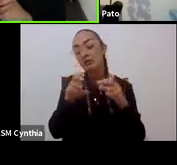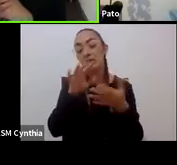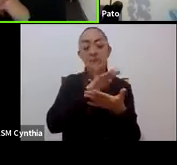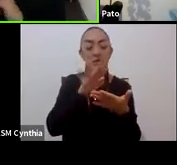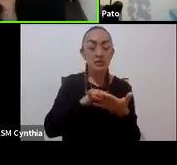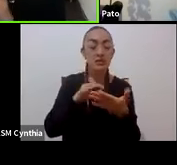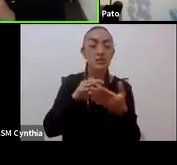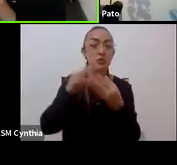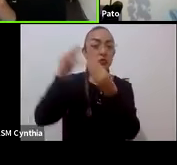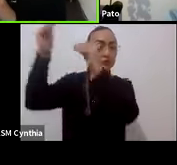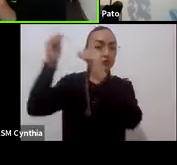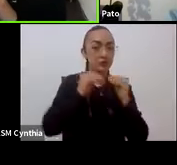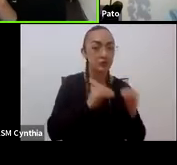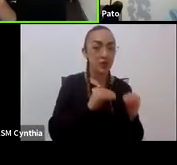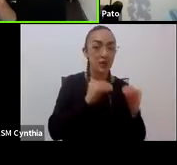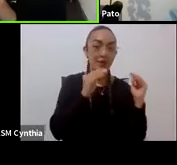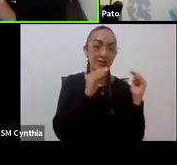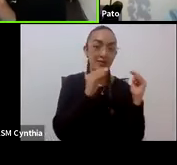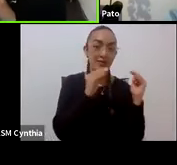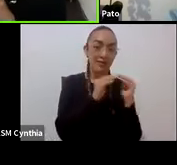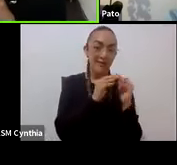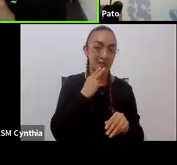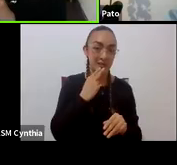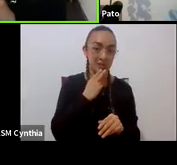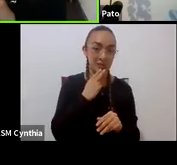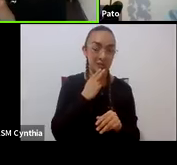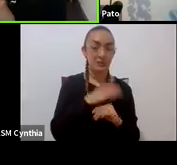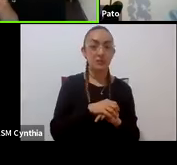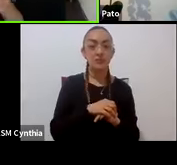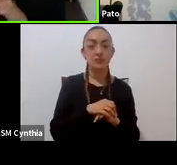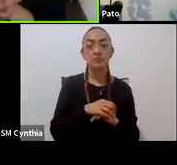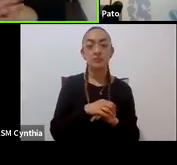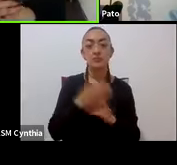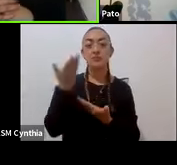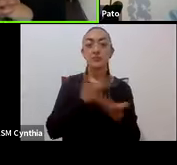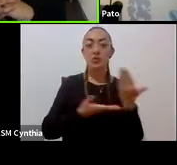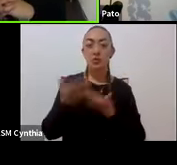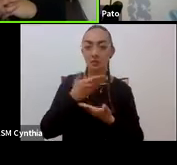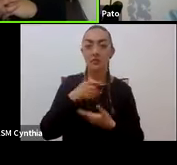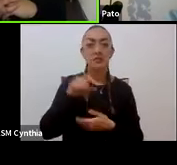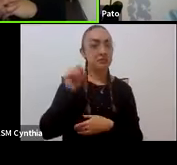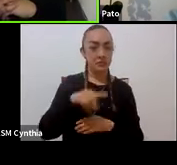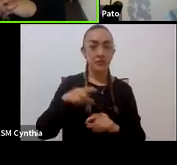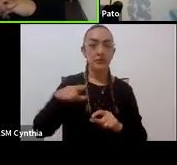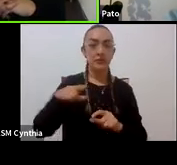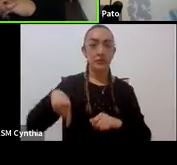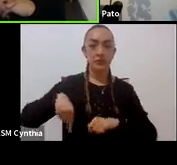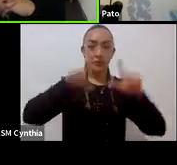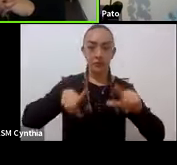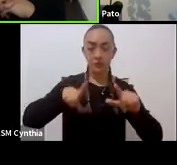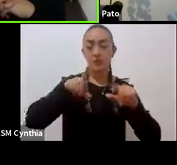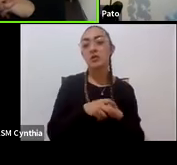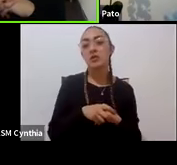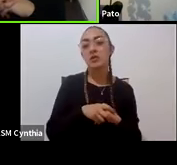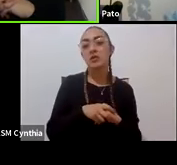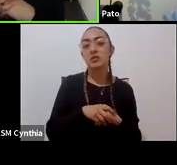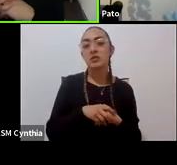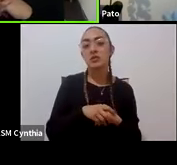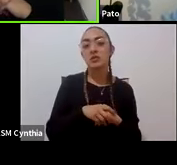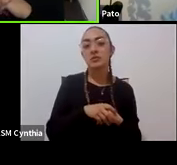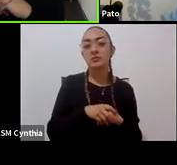Y cumplo con compartir los textos en la misma página de Lunes por la Educación en este momento para que la